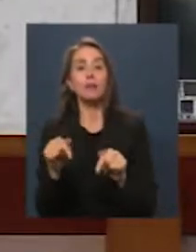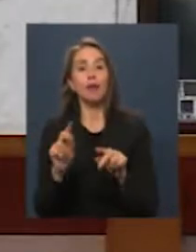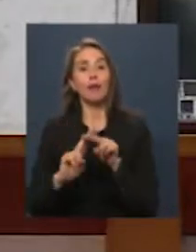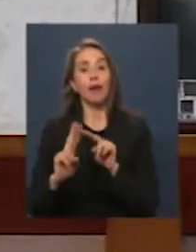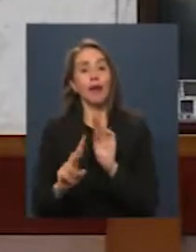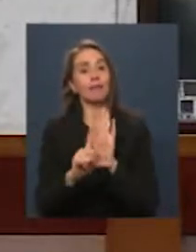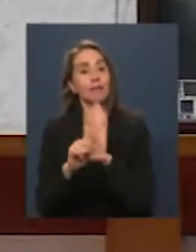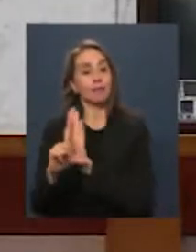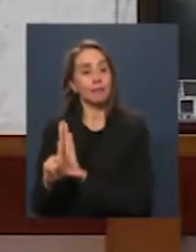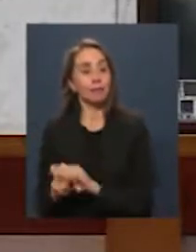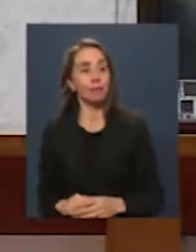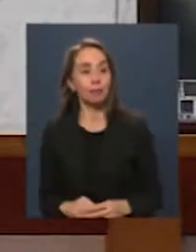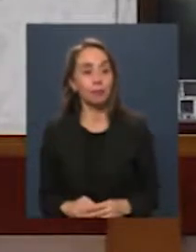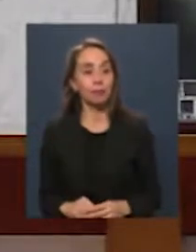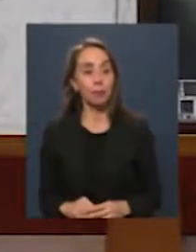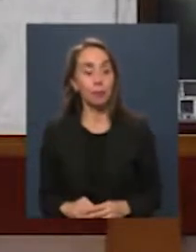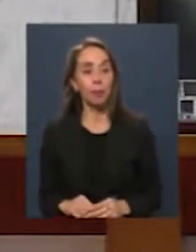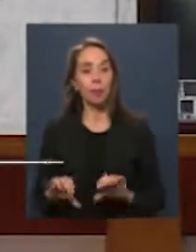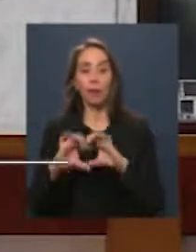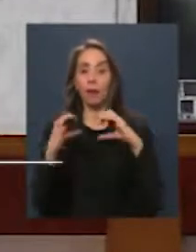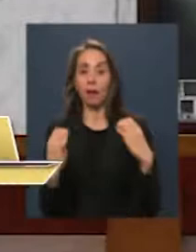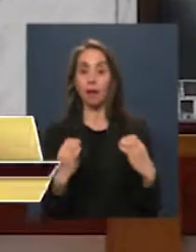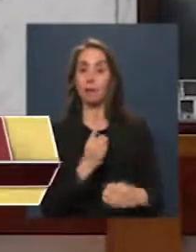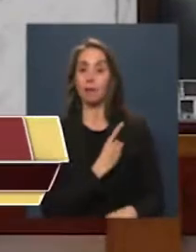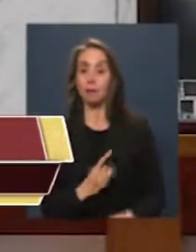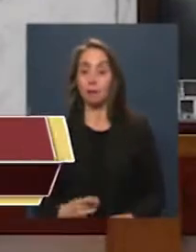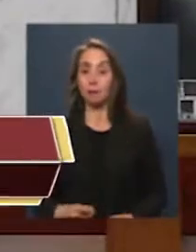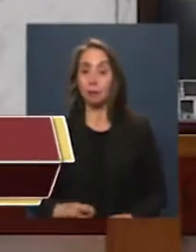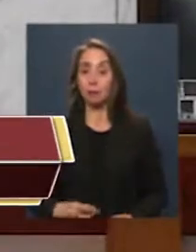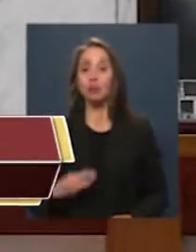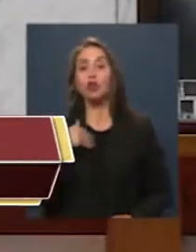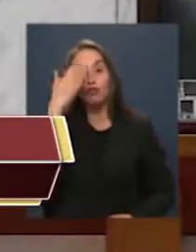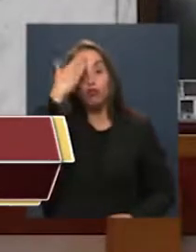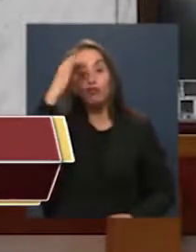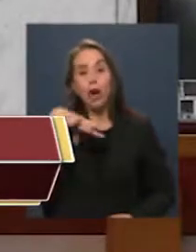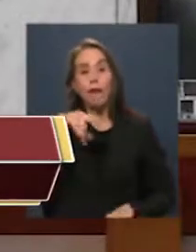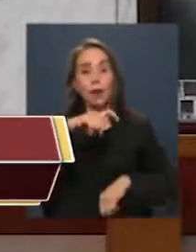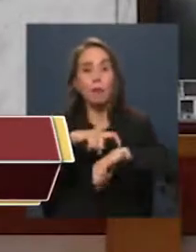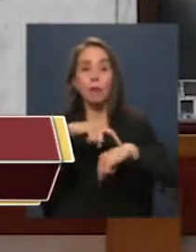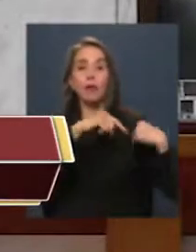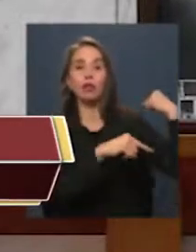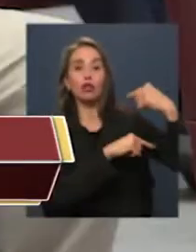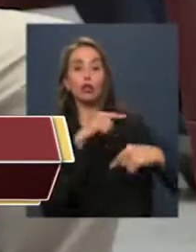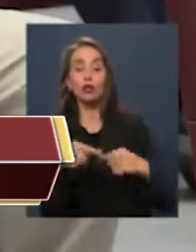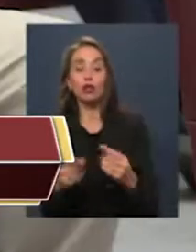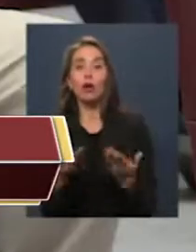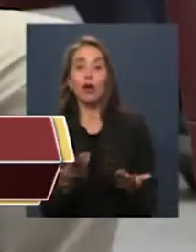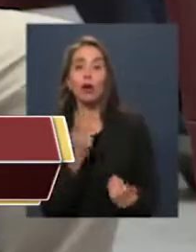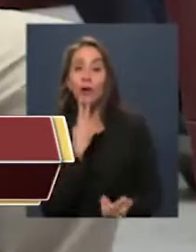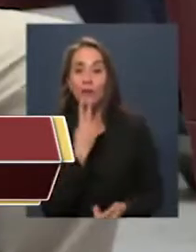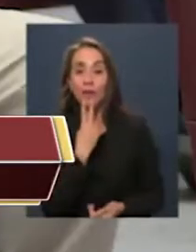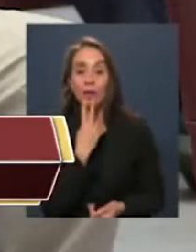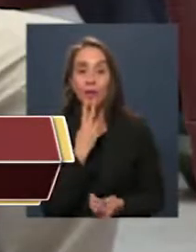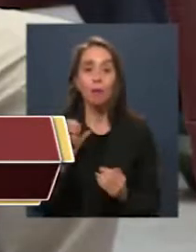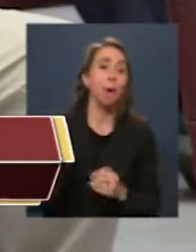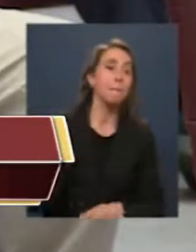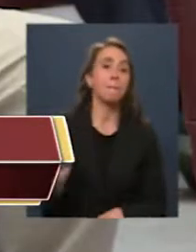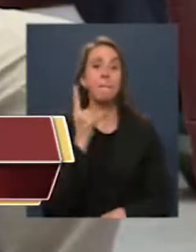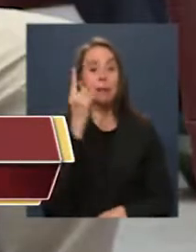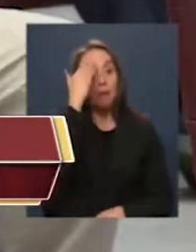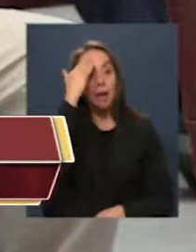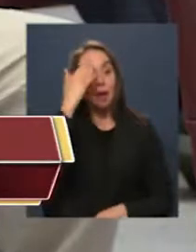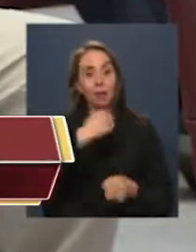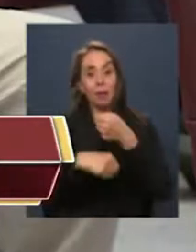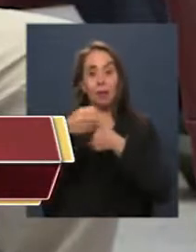depositado en los constituyentes. Conscientes del momento histórico que estábamos viviendo, desde el primer día